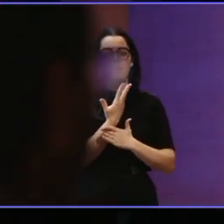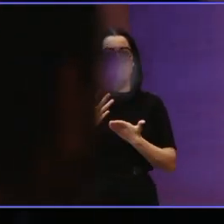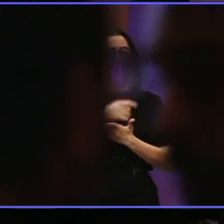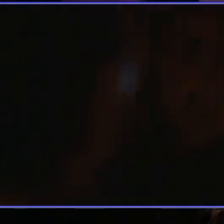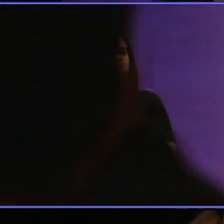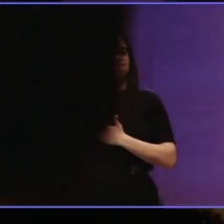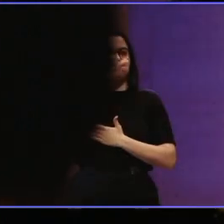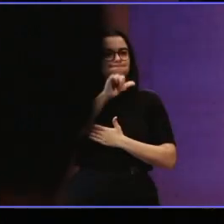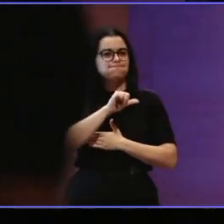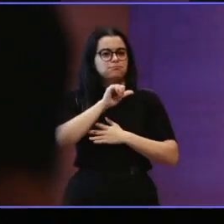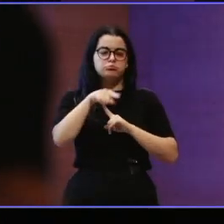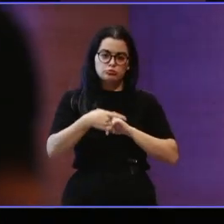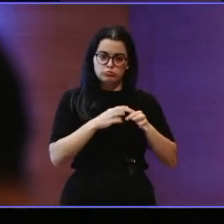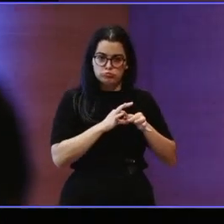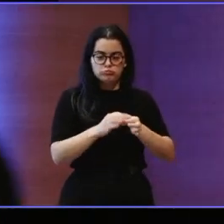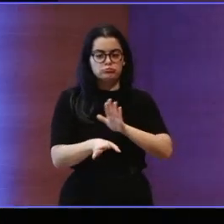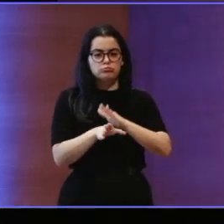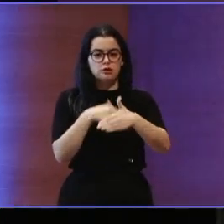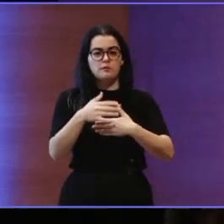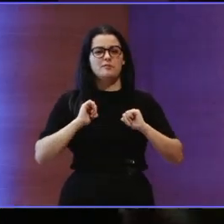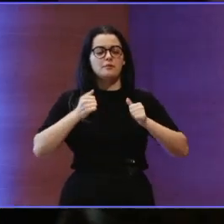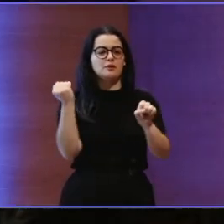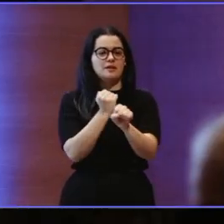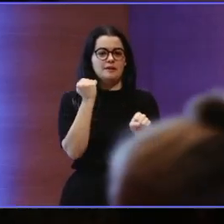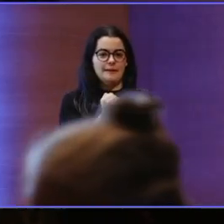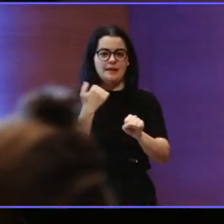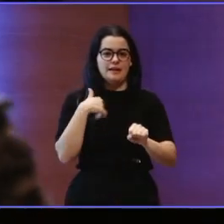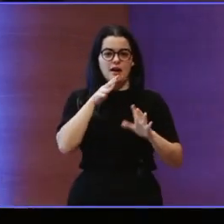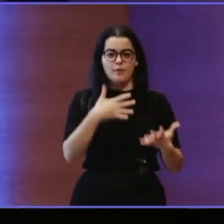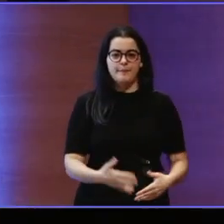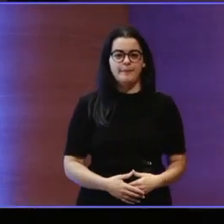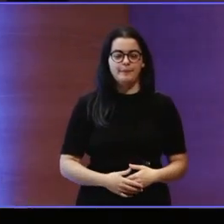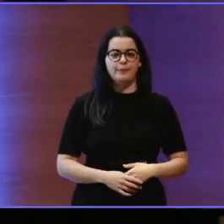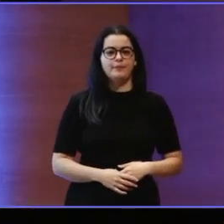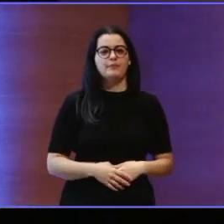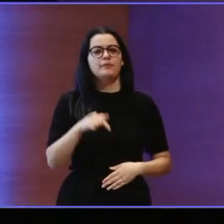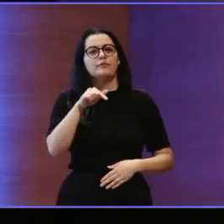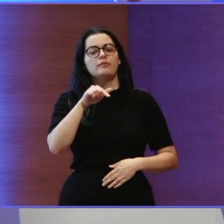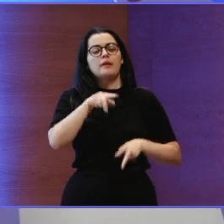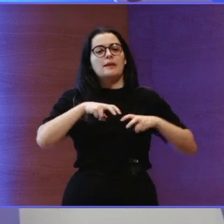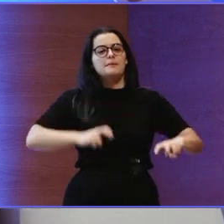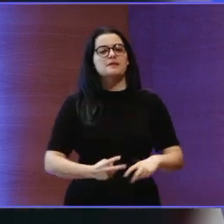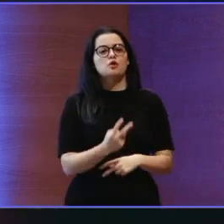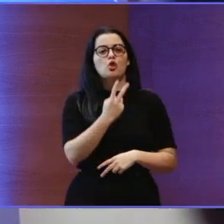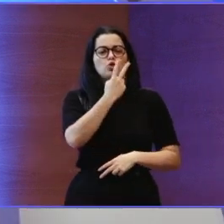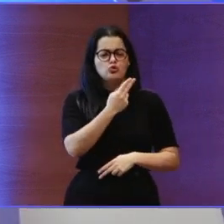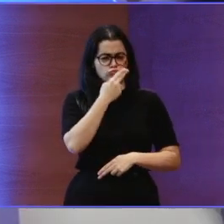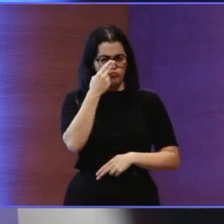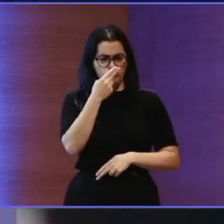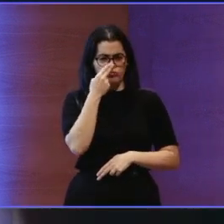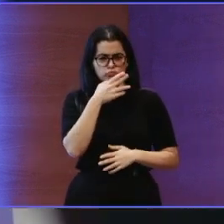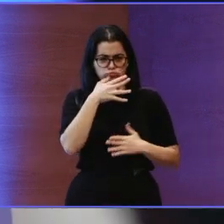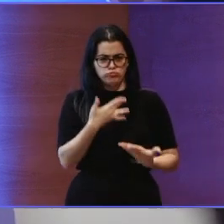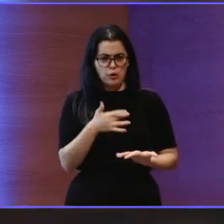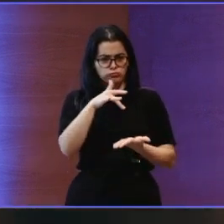marcha y siguiendo un poco con las reflexiones que hemos escuchado esta mañana vamos a volver al